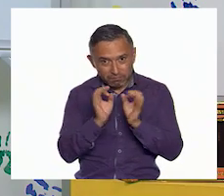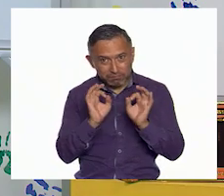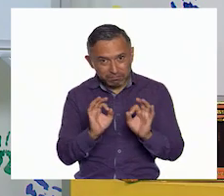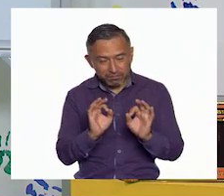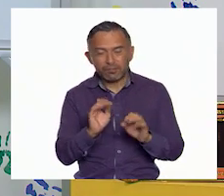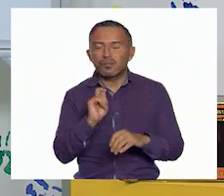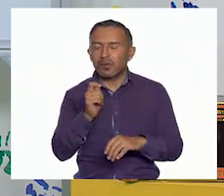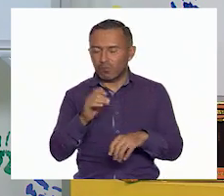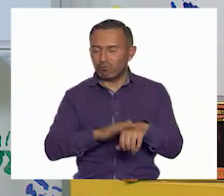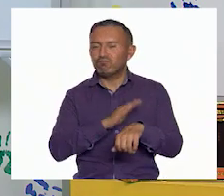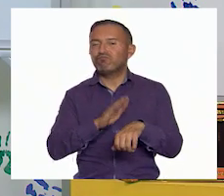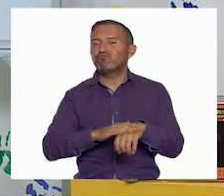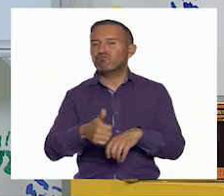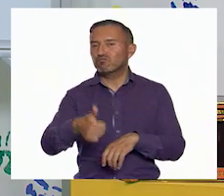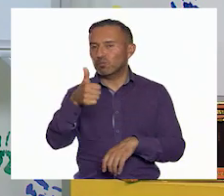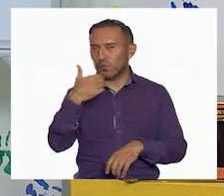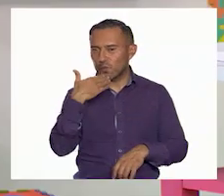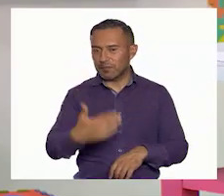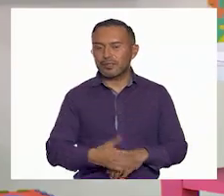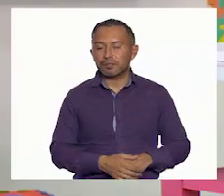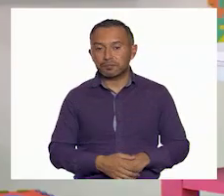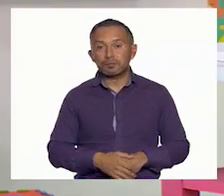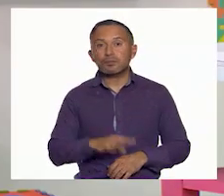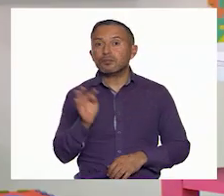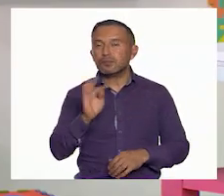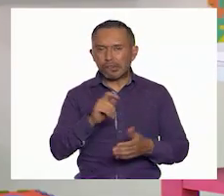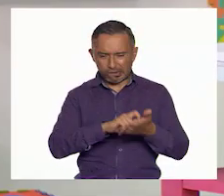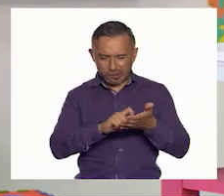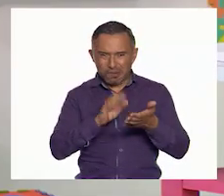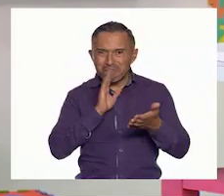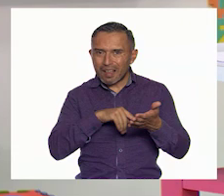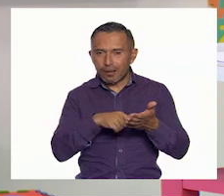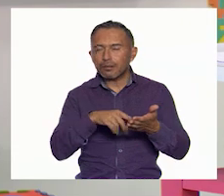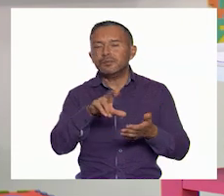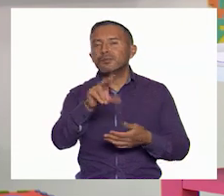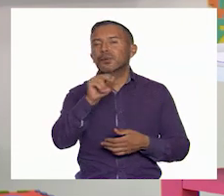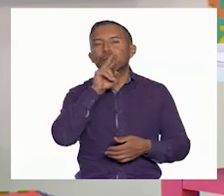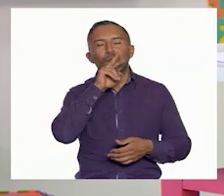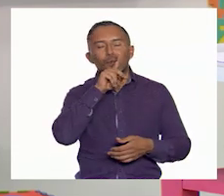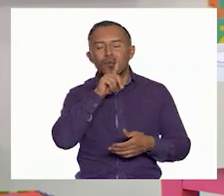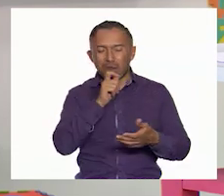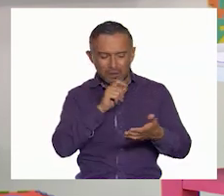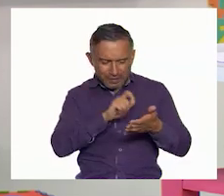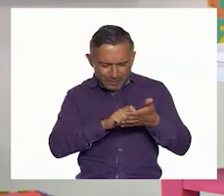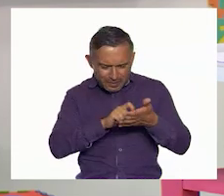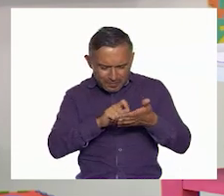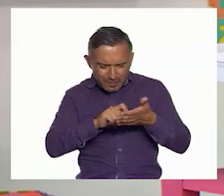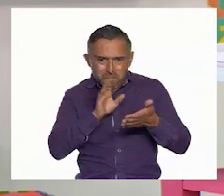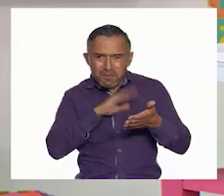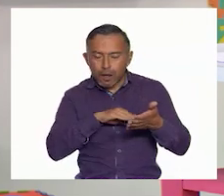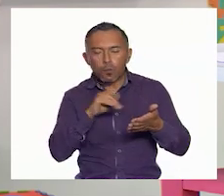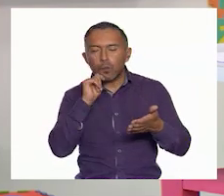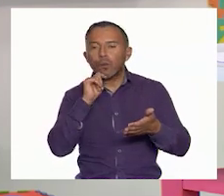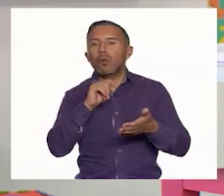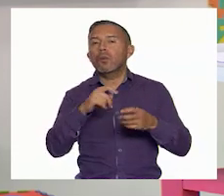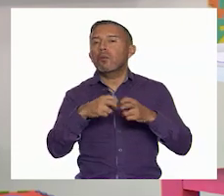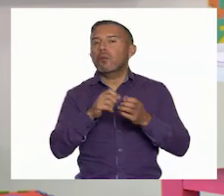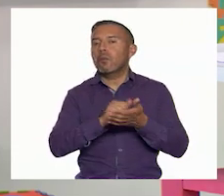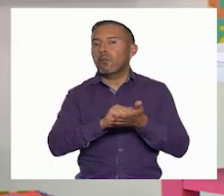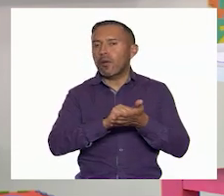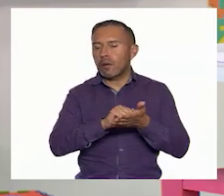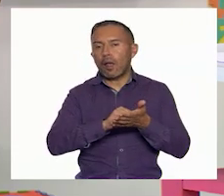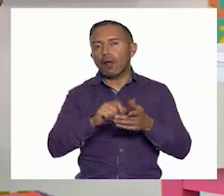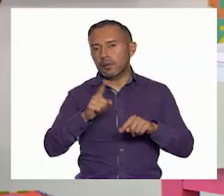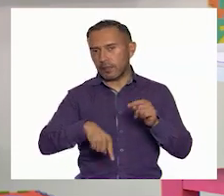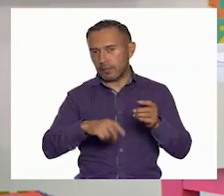está escrito de manera correcta. Y si no, no te preocupes, borra las que estén mal y corrige. Recuerden que a través